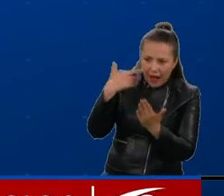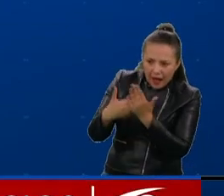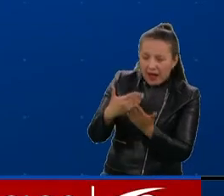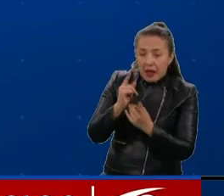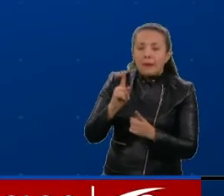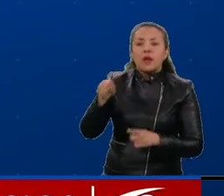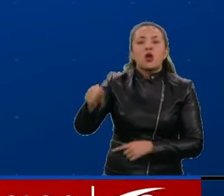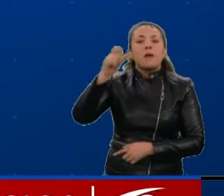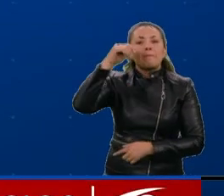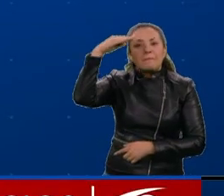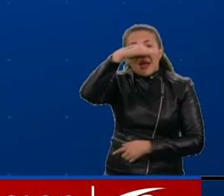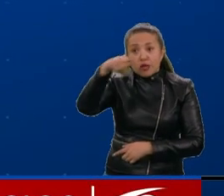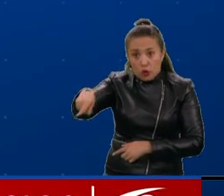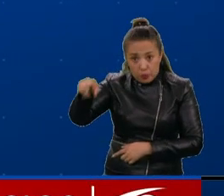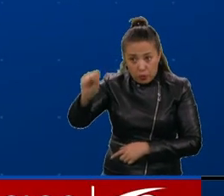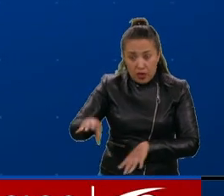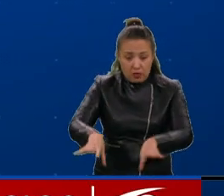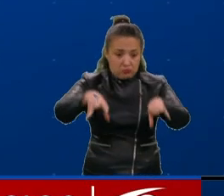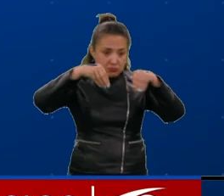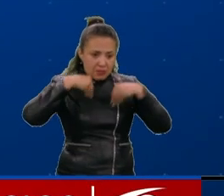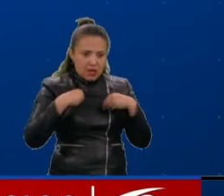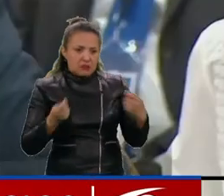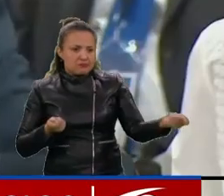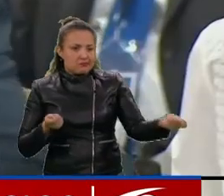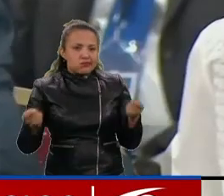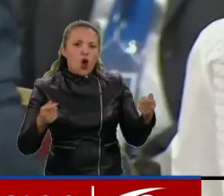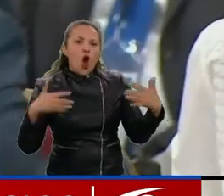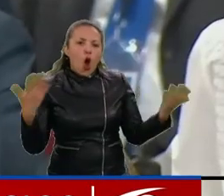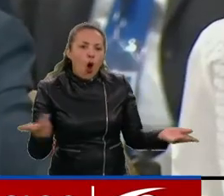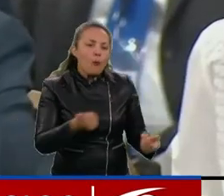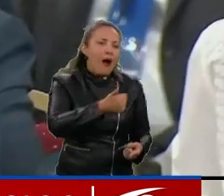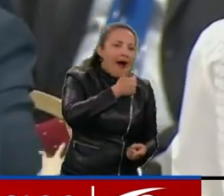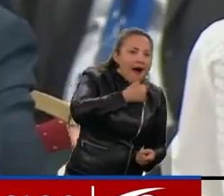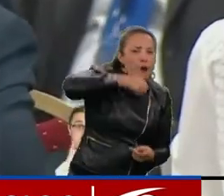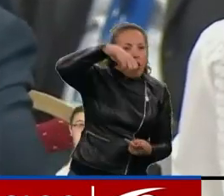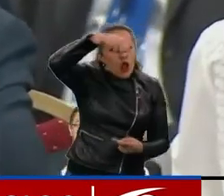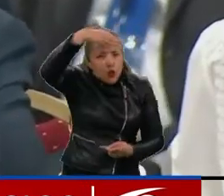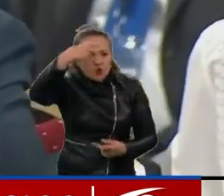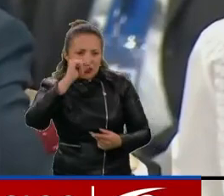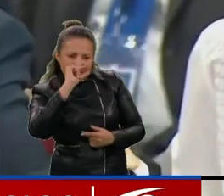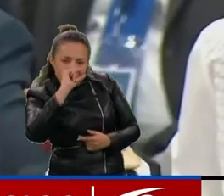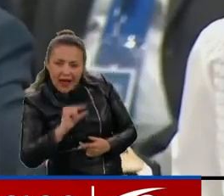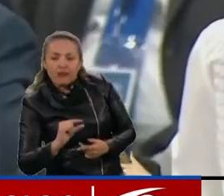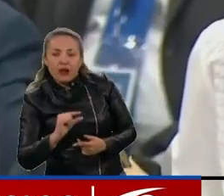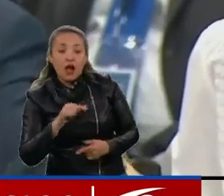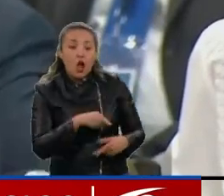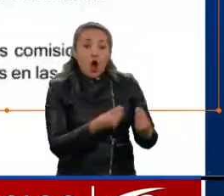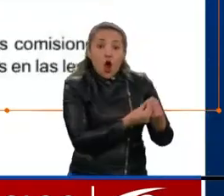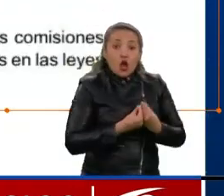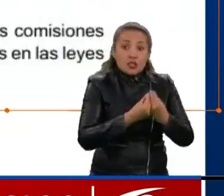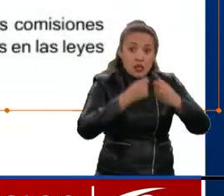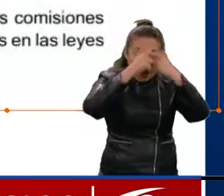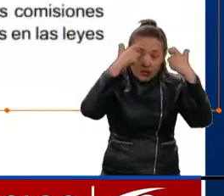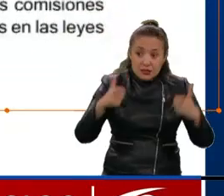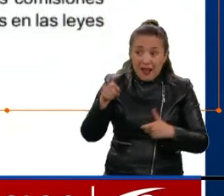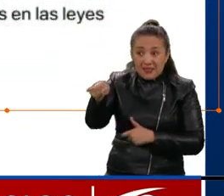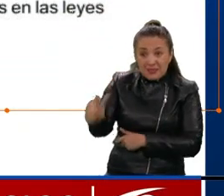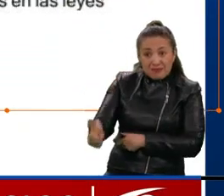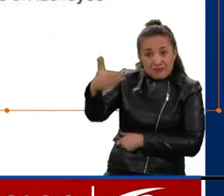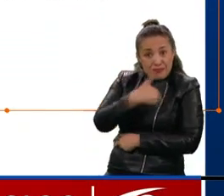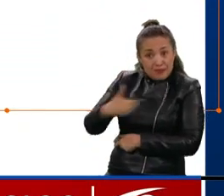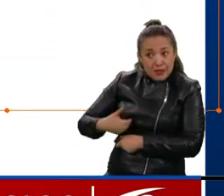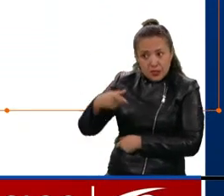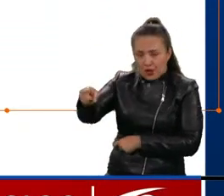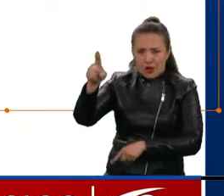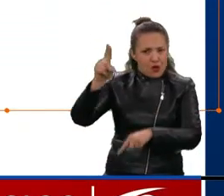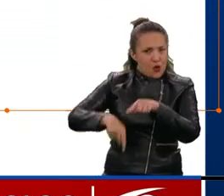Gustavo Petro podría reasumir la regulación de los servicios públicos en Colombia. Para el Consejo de Estado, el mandatario no